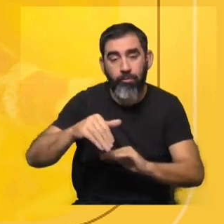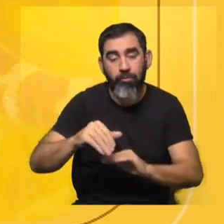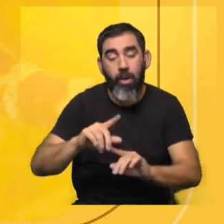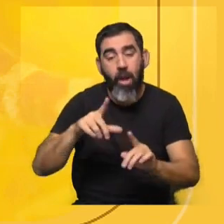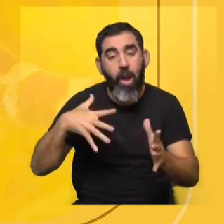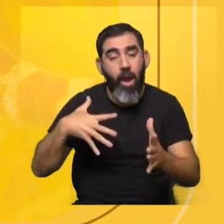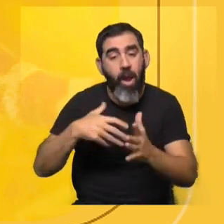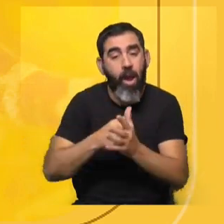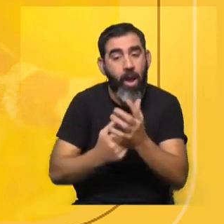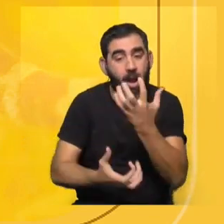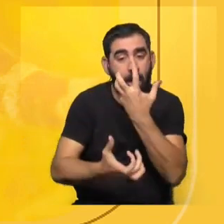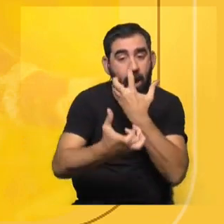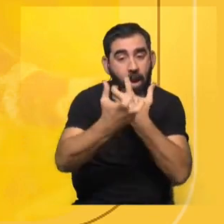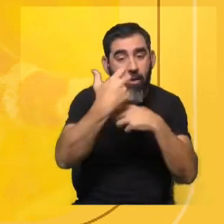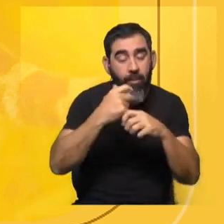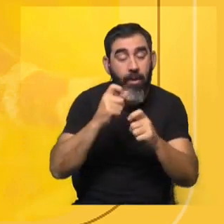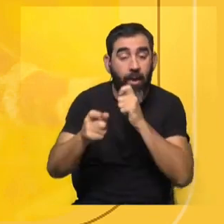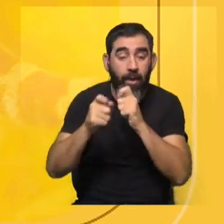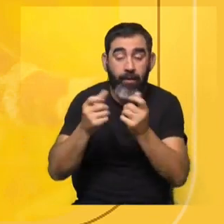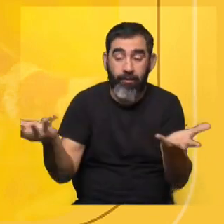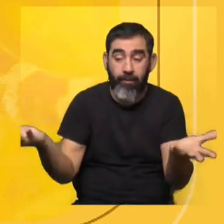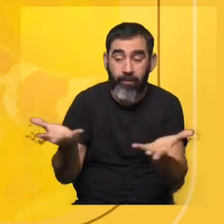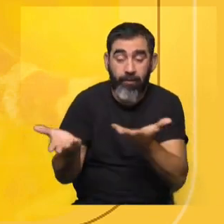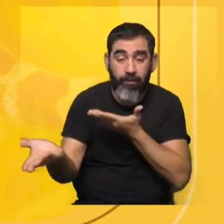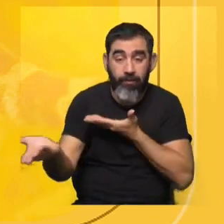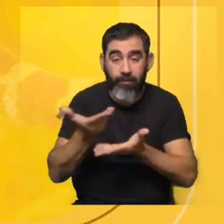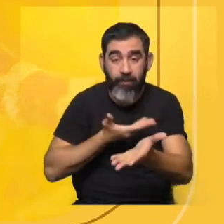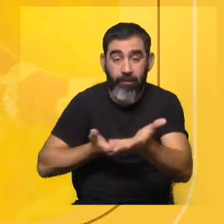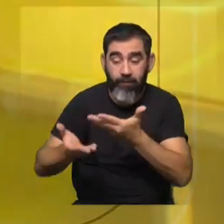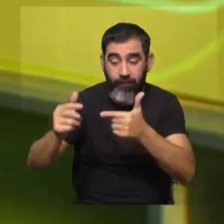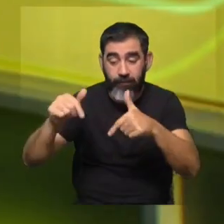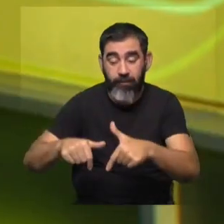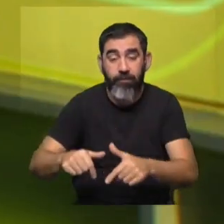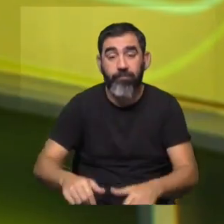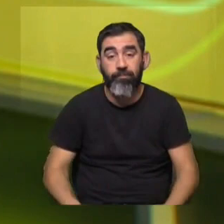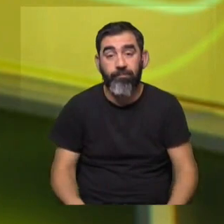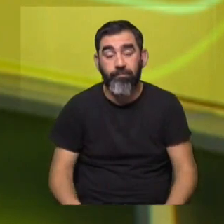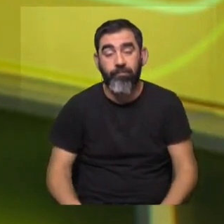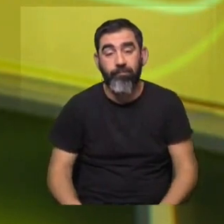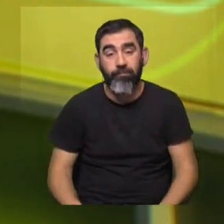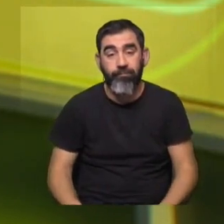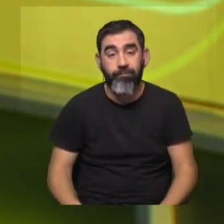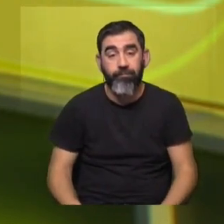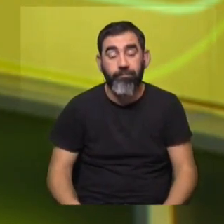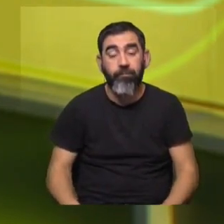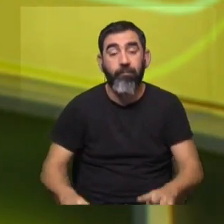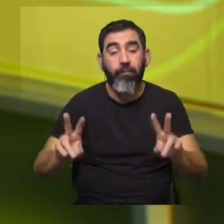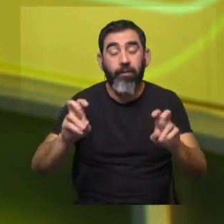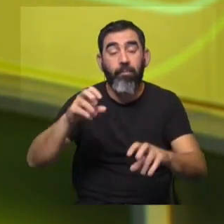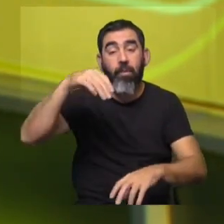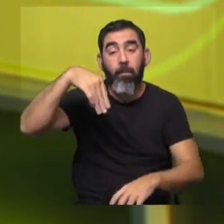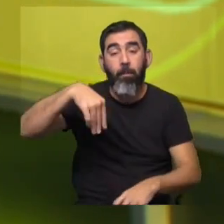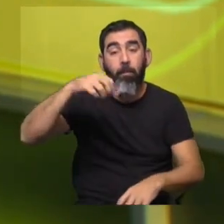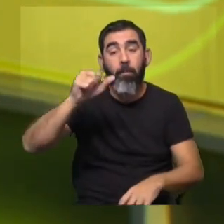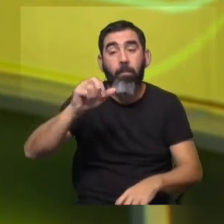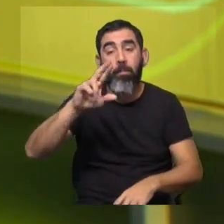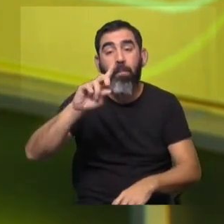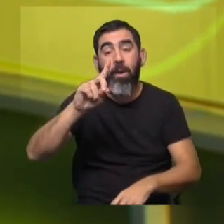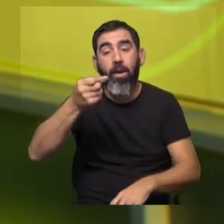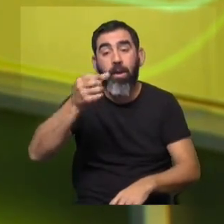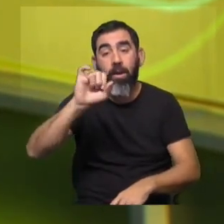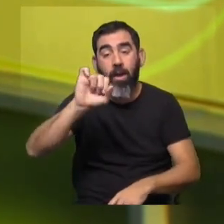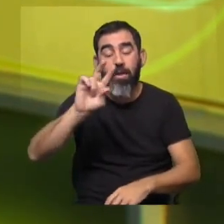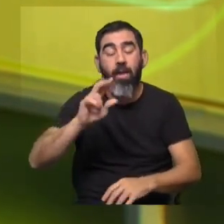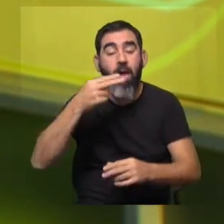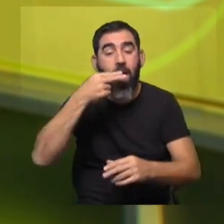atropellado y que deriva en esta nota que vamos a compartir ahora aquí en Estudios en Sobre Ciencia para hablar del caso del margay de Colonia y de los felinos de